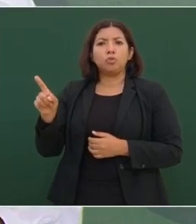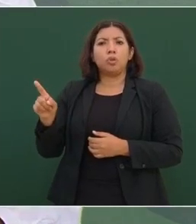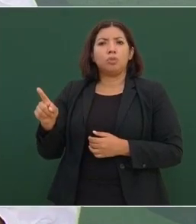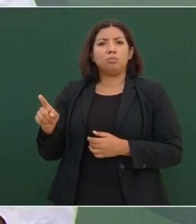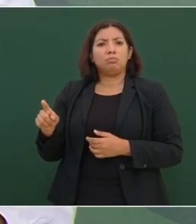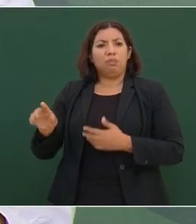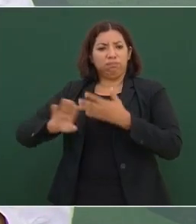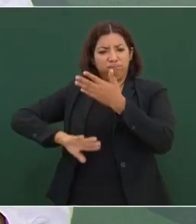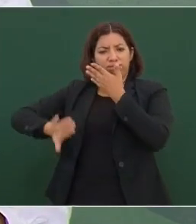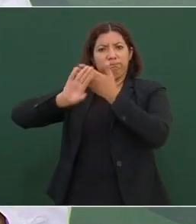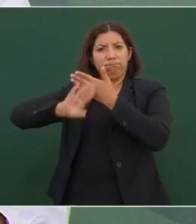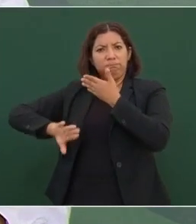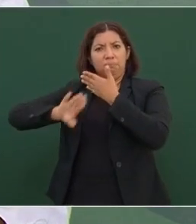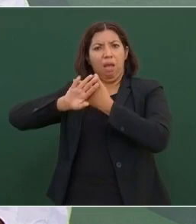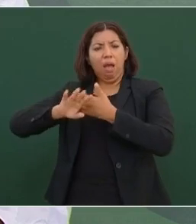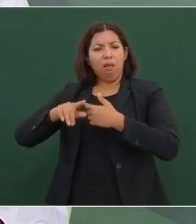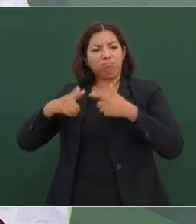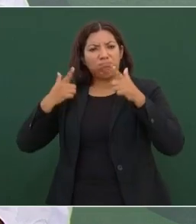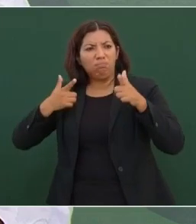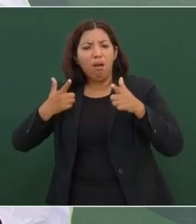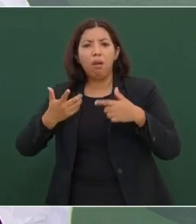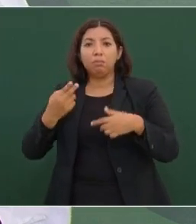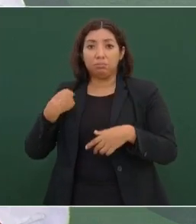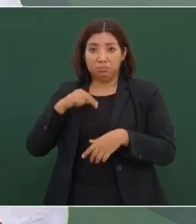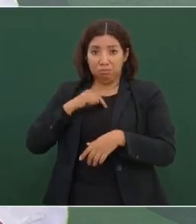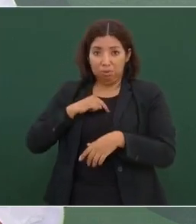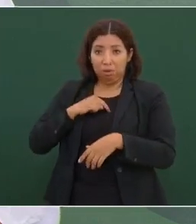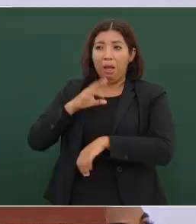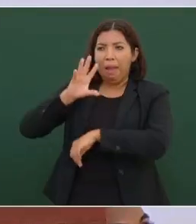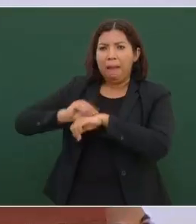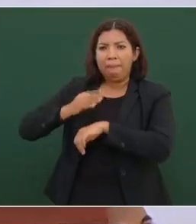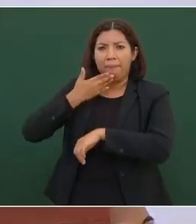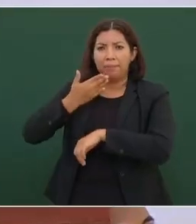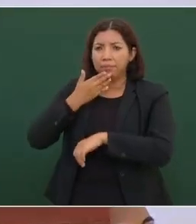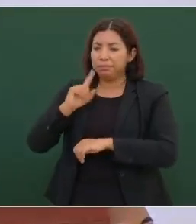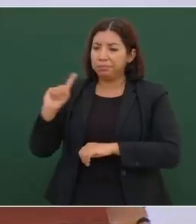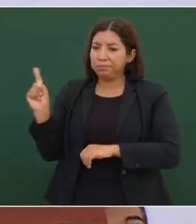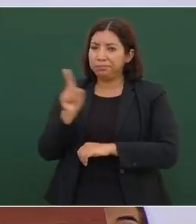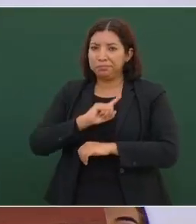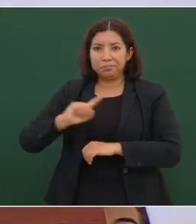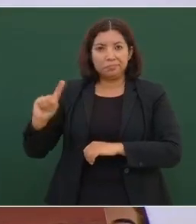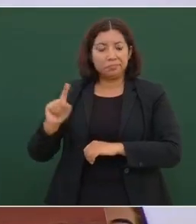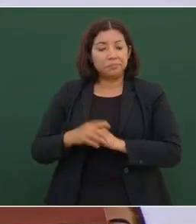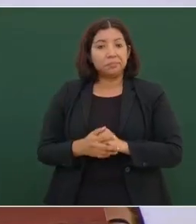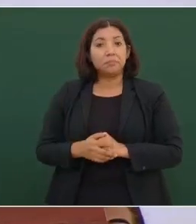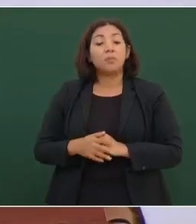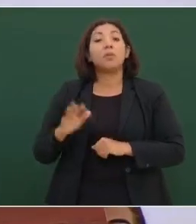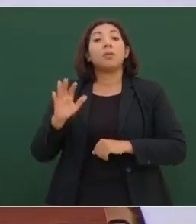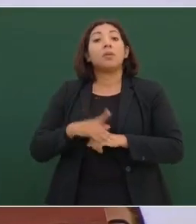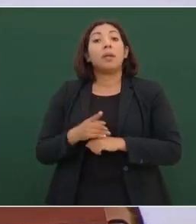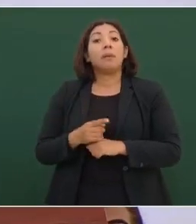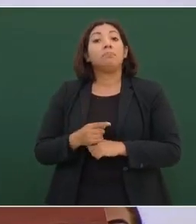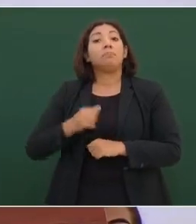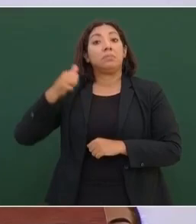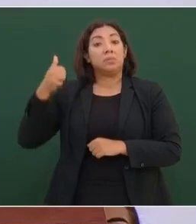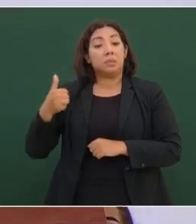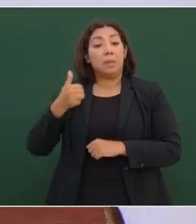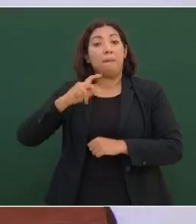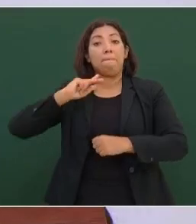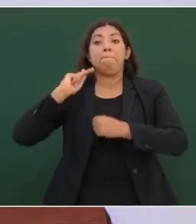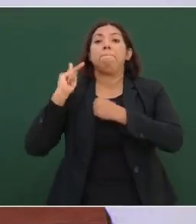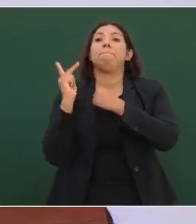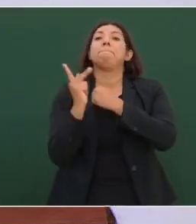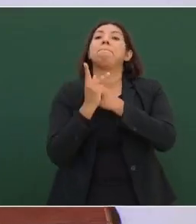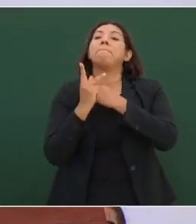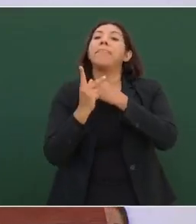Nuestro país es respetuoso de las soberanías de todos los países y nos